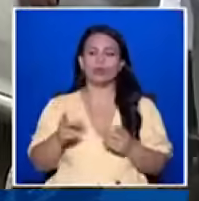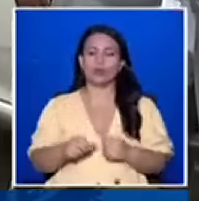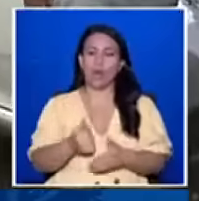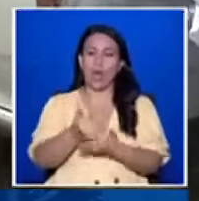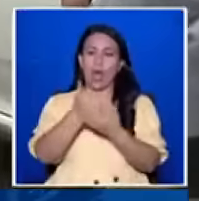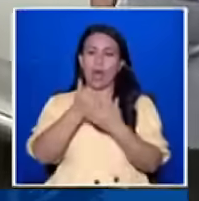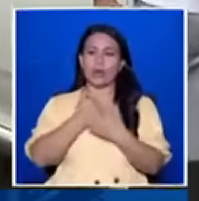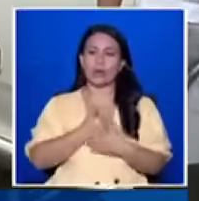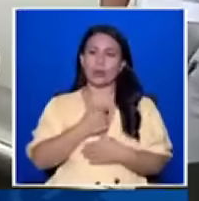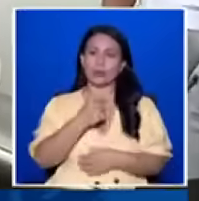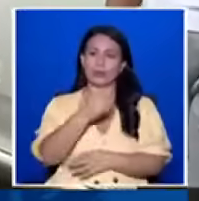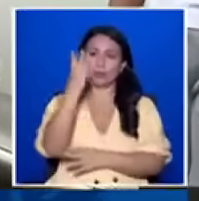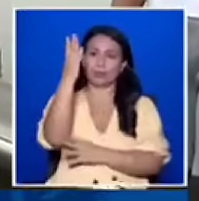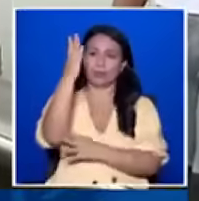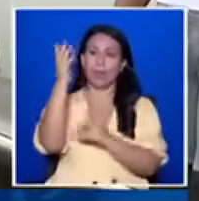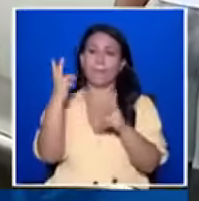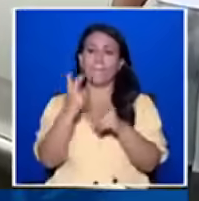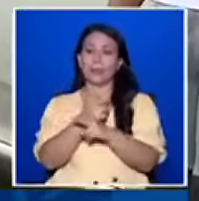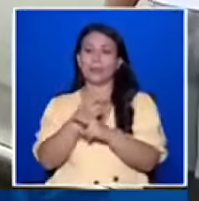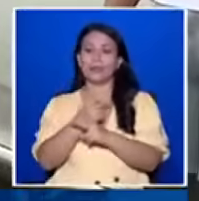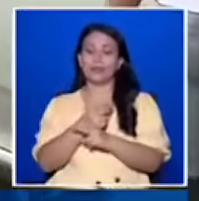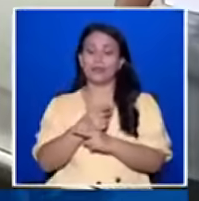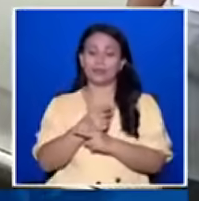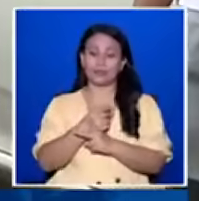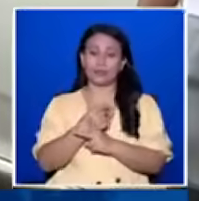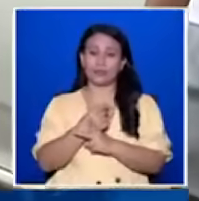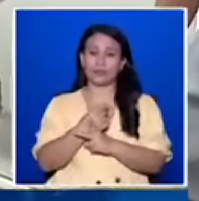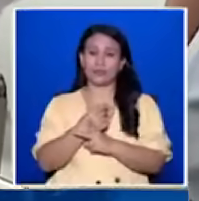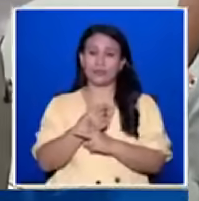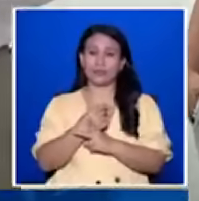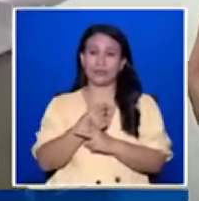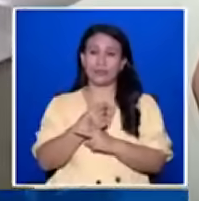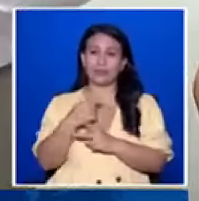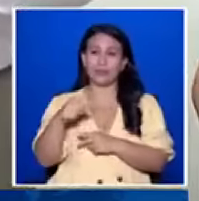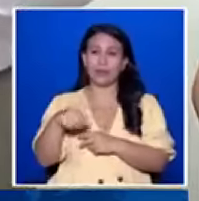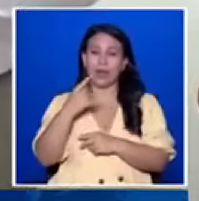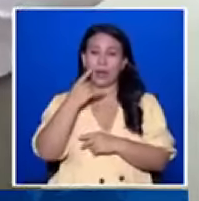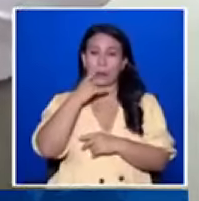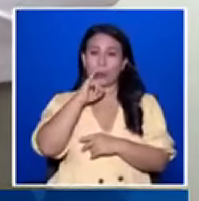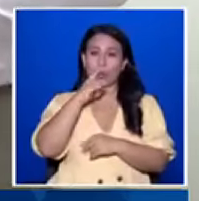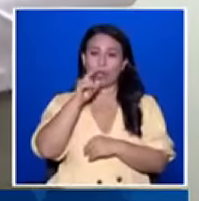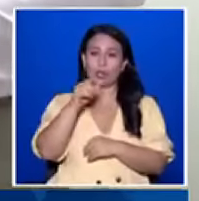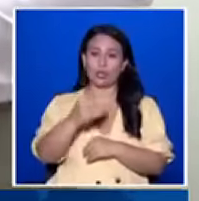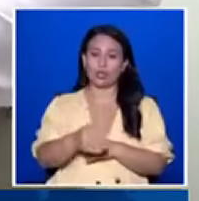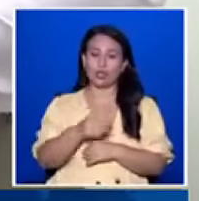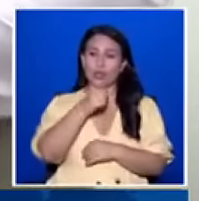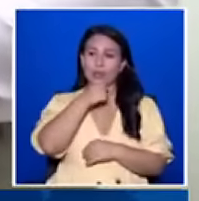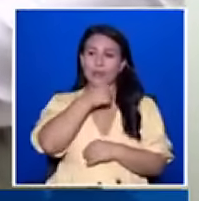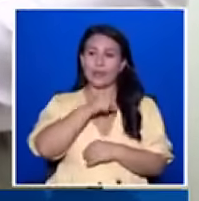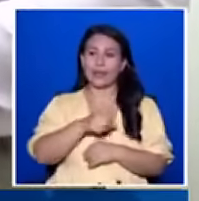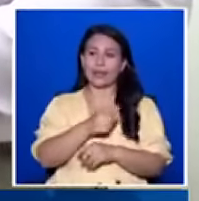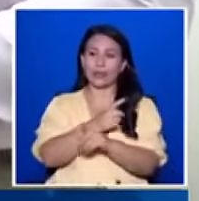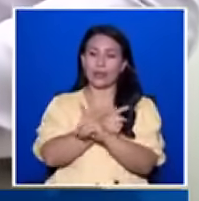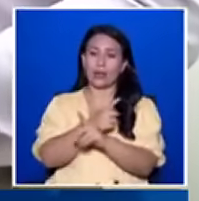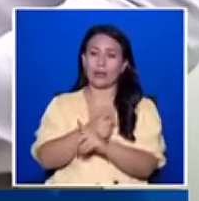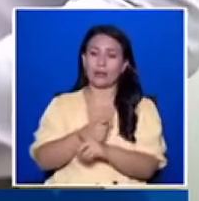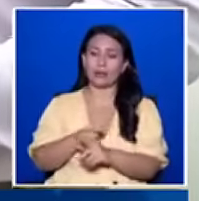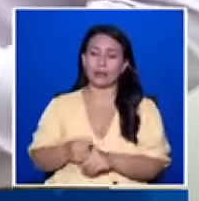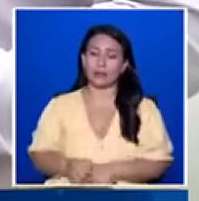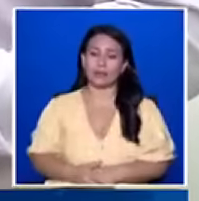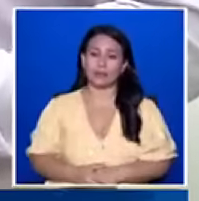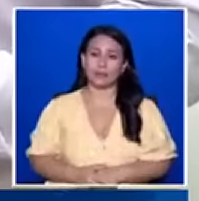ese poste está corriendo peligro ahí y aquí hay niños chiquitos, tenemos personas de la tercera edad discapacitadas